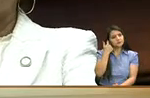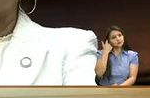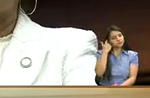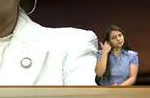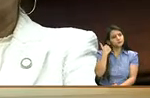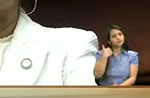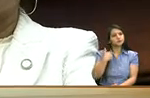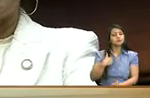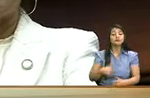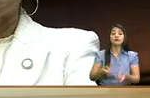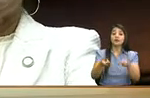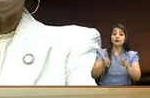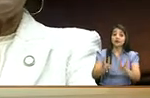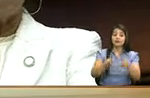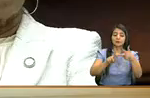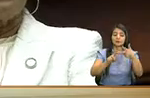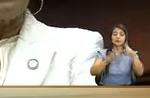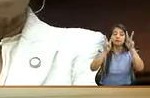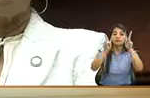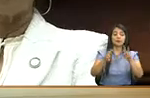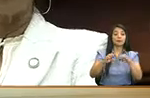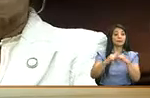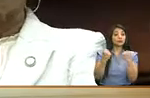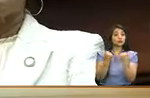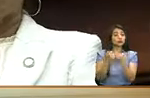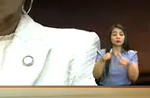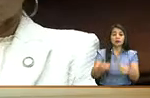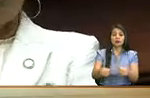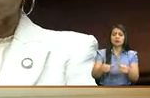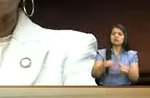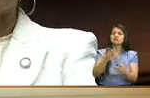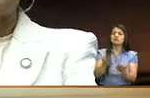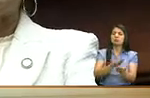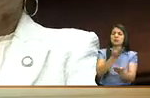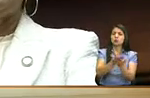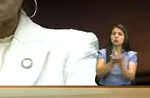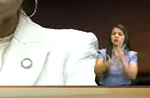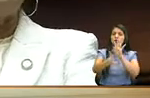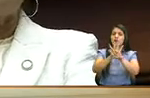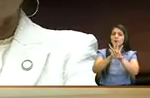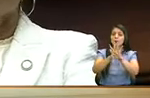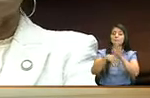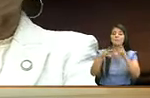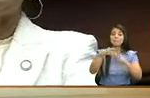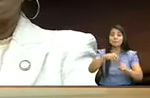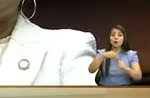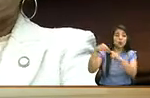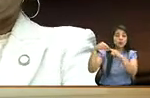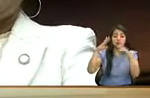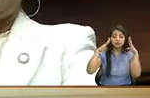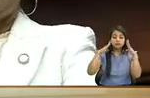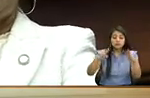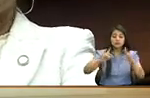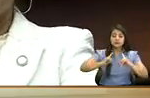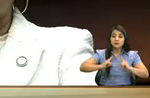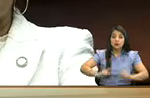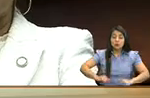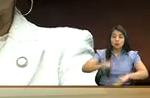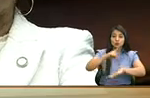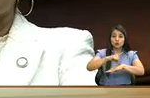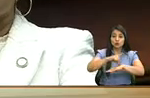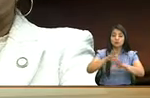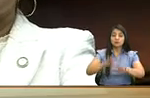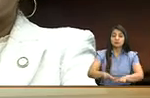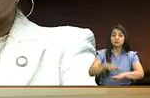el ámbito social, la normativa propuesta prioriza la atención médica. La